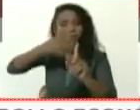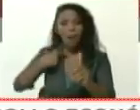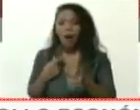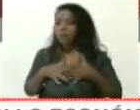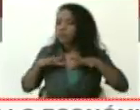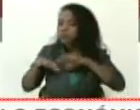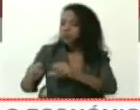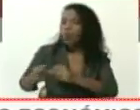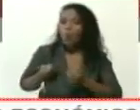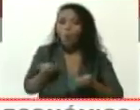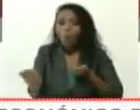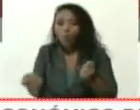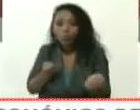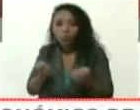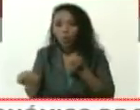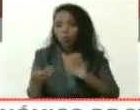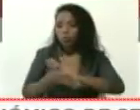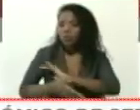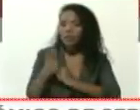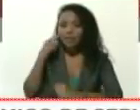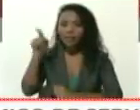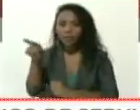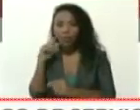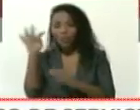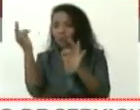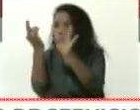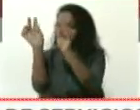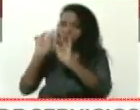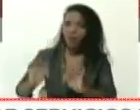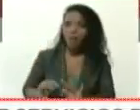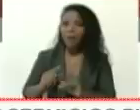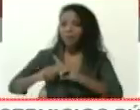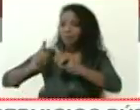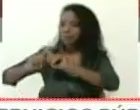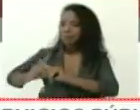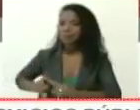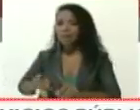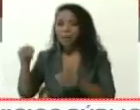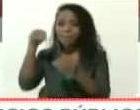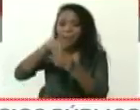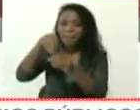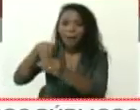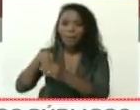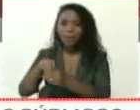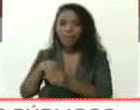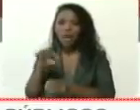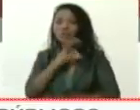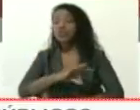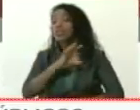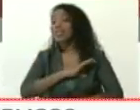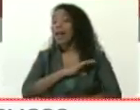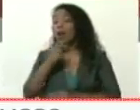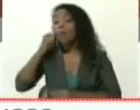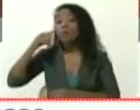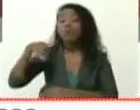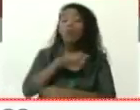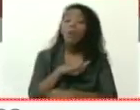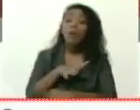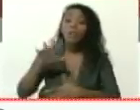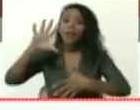control sobre ellos. Distintas fórmulas de anexar a las sociedades y a los pueblos de nuestra